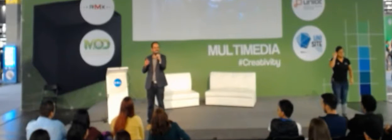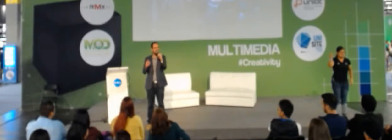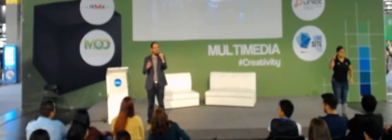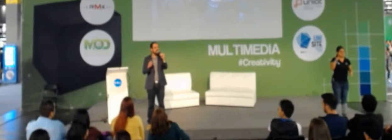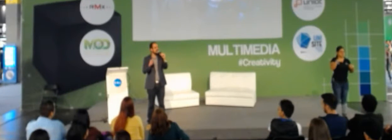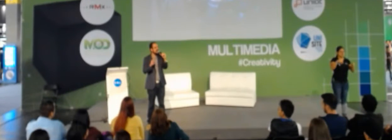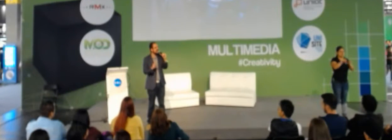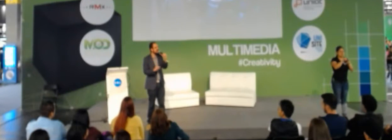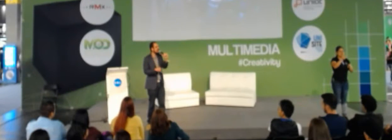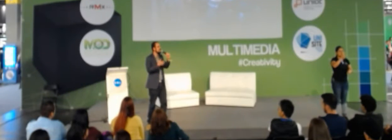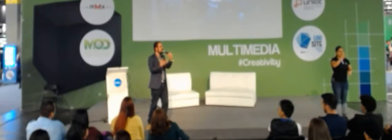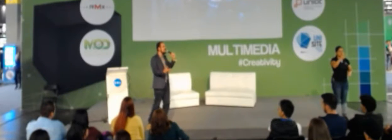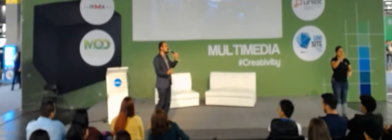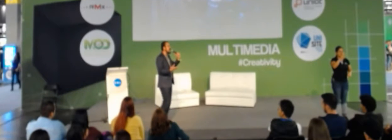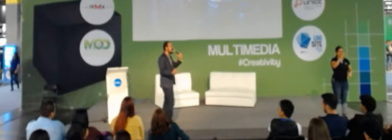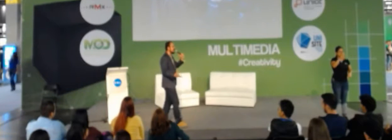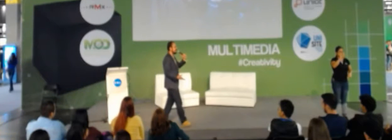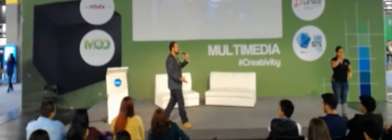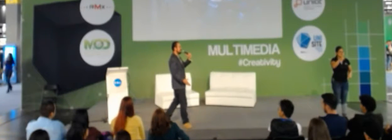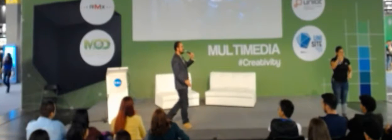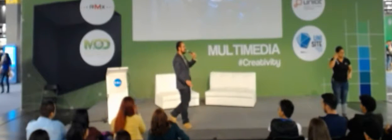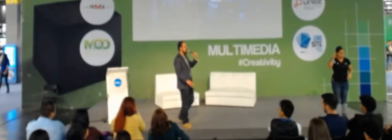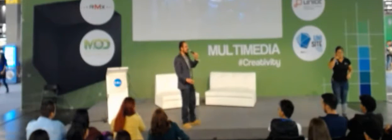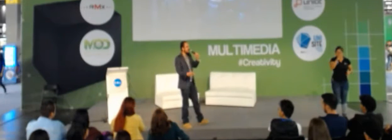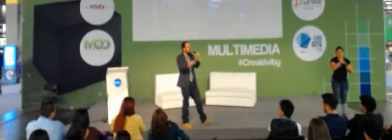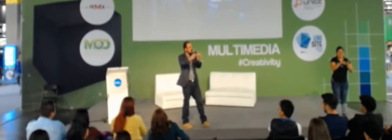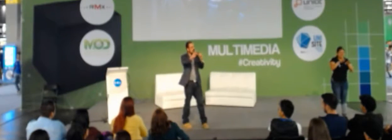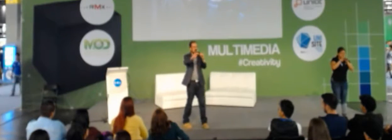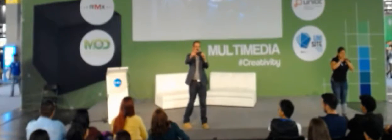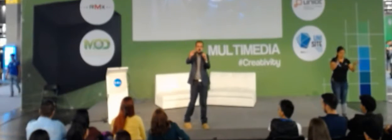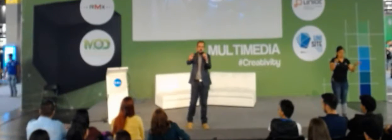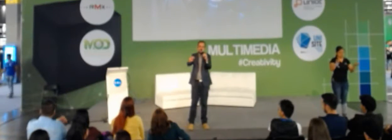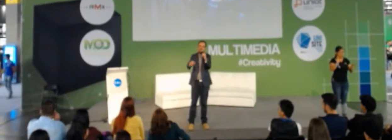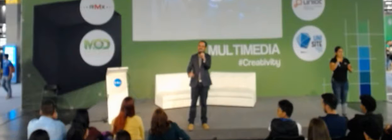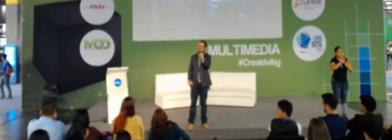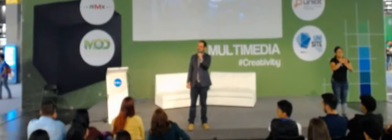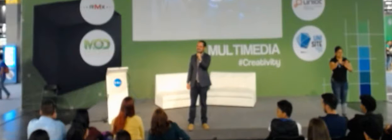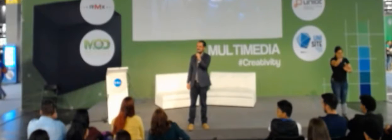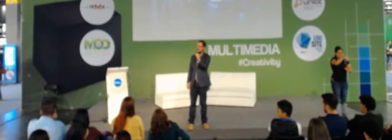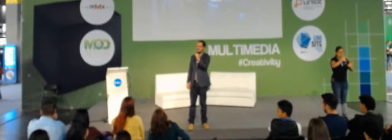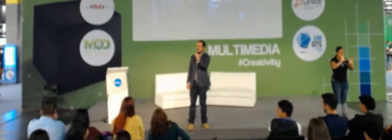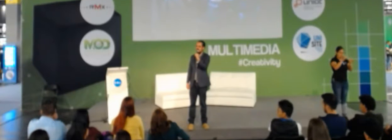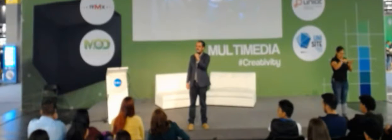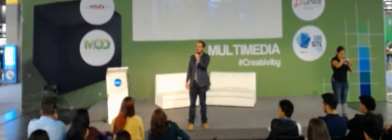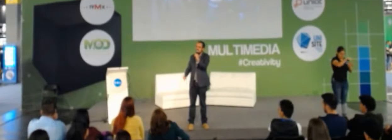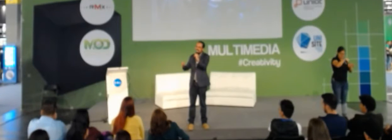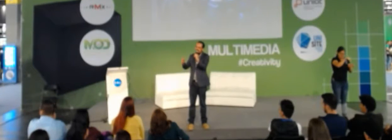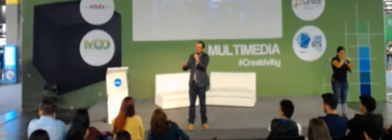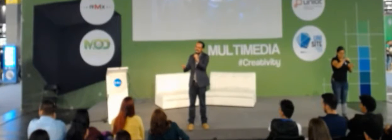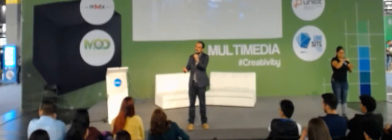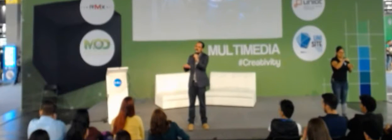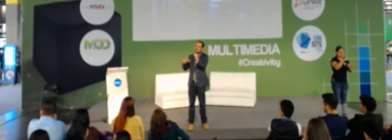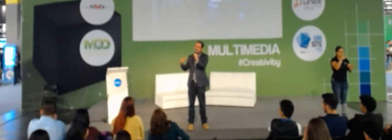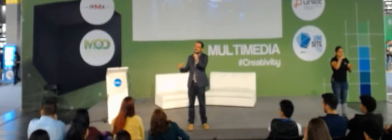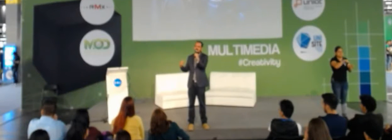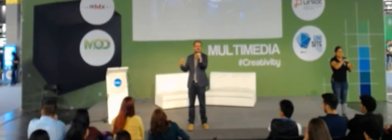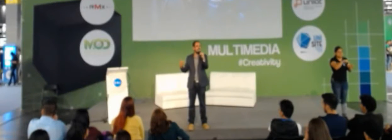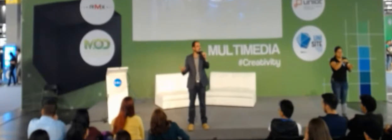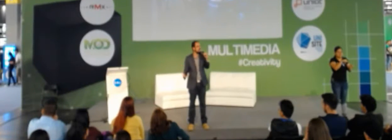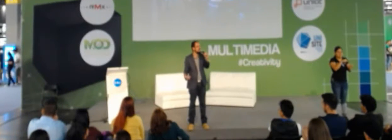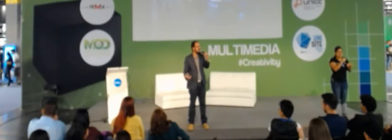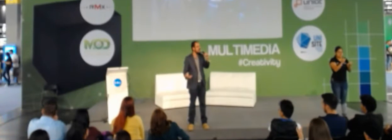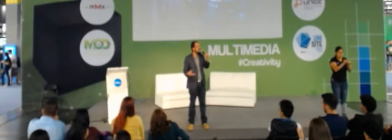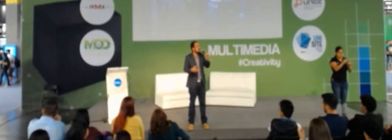injusticia que tiene lugar con alguna comunidad es una afrenta, es una amenaza para